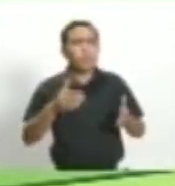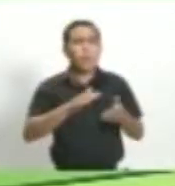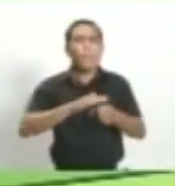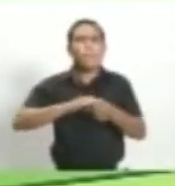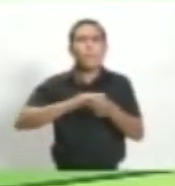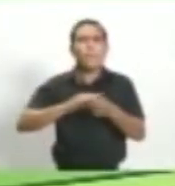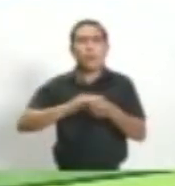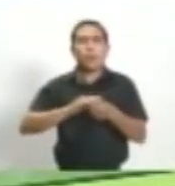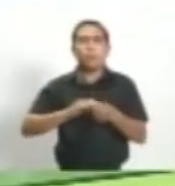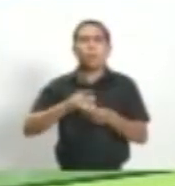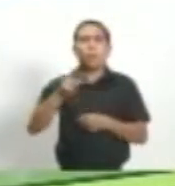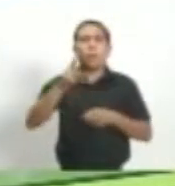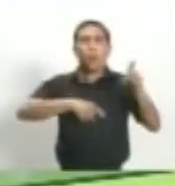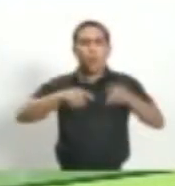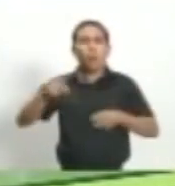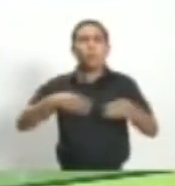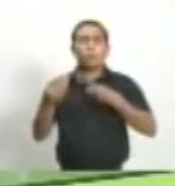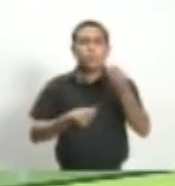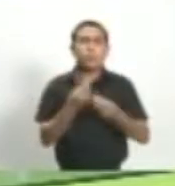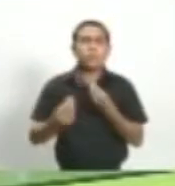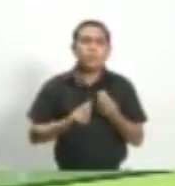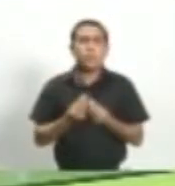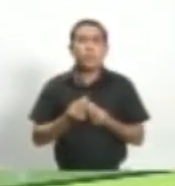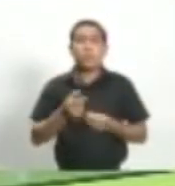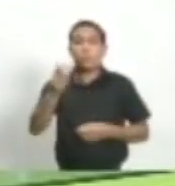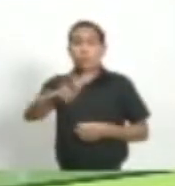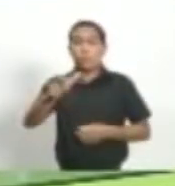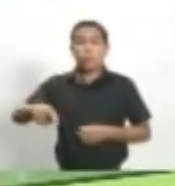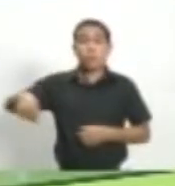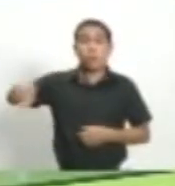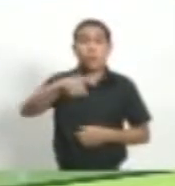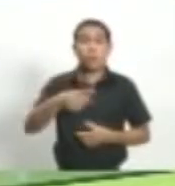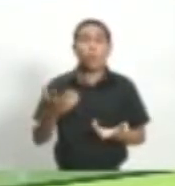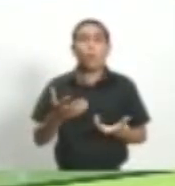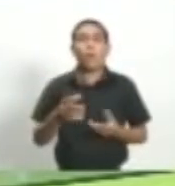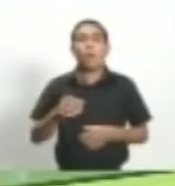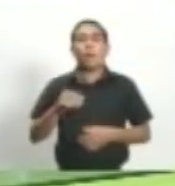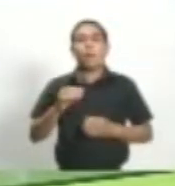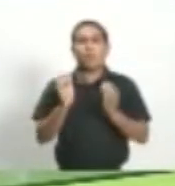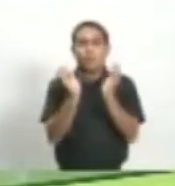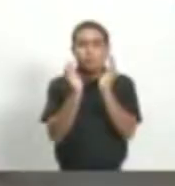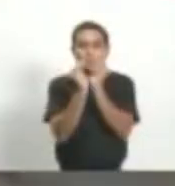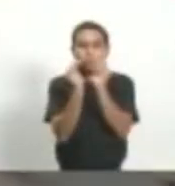Arriba impidieron el ingreso de retenidos y contratistas del Instituto Colombiano de Bienestar Familiar.